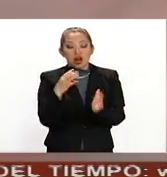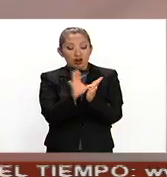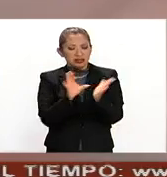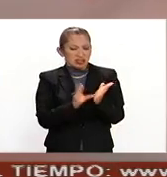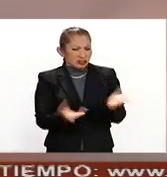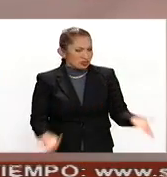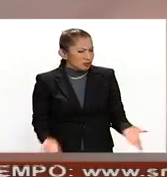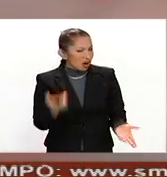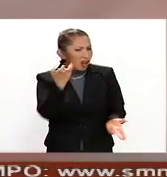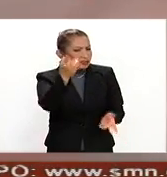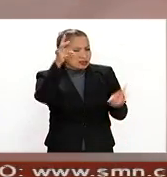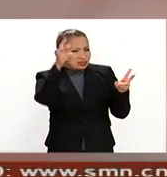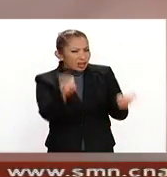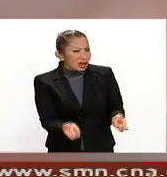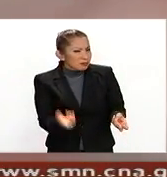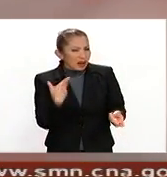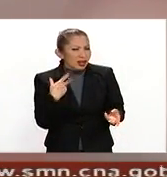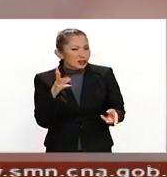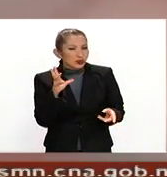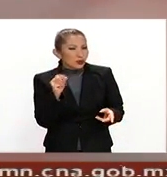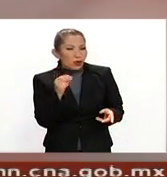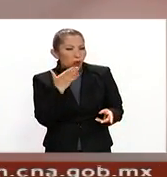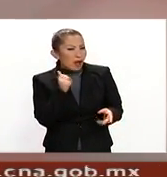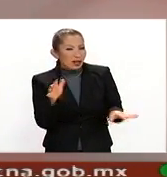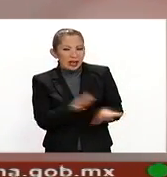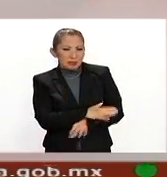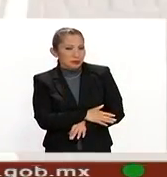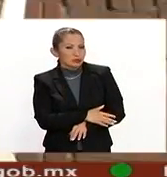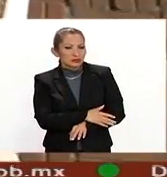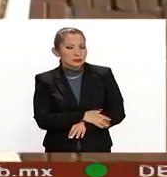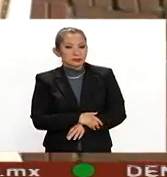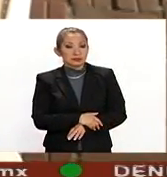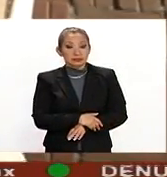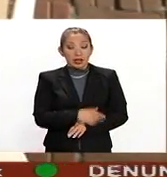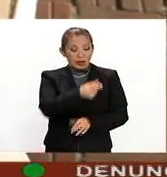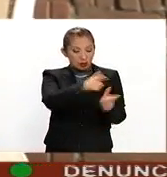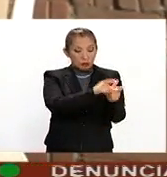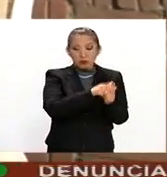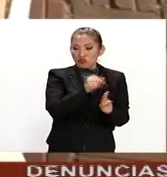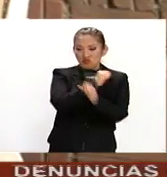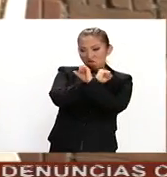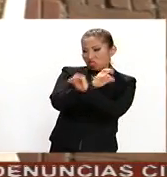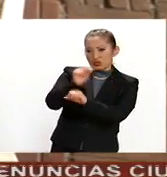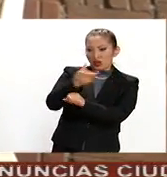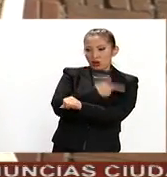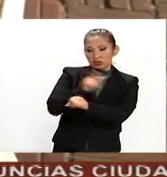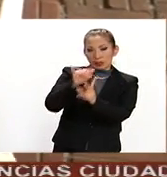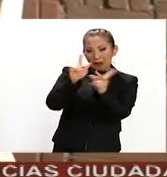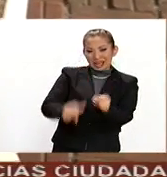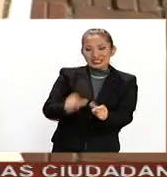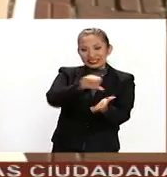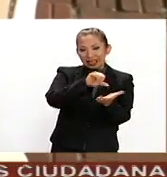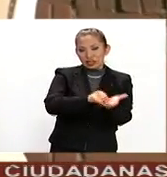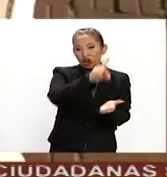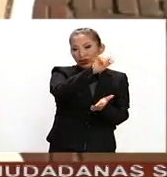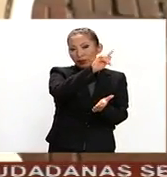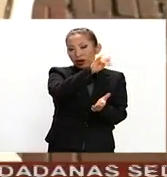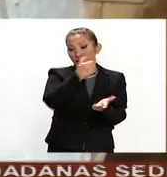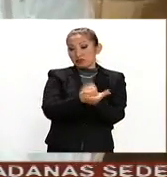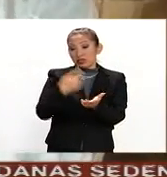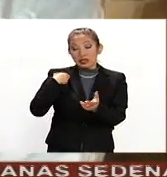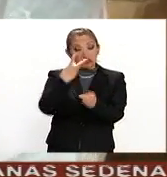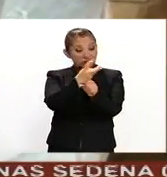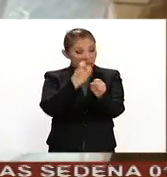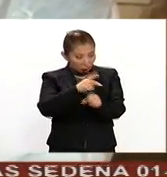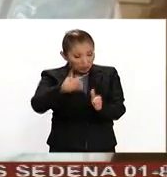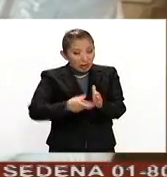Constitución. En esos temas no hubo modificaciones. Los opositores uribistas del Partido Centro Democrático exigen